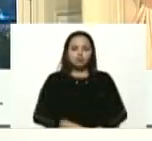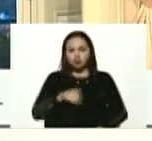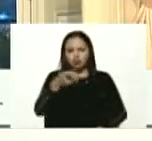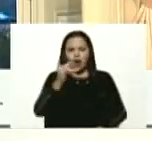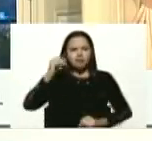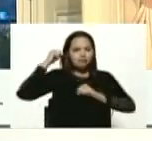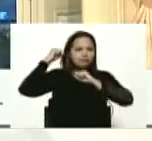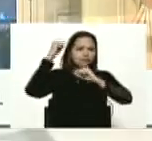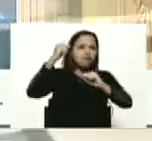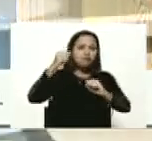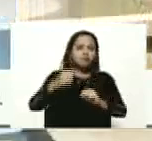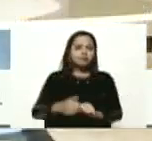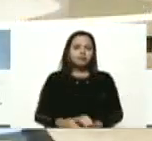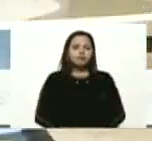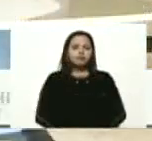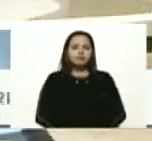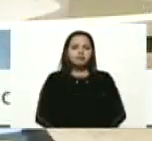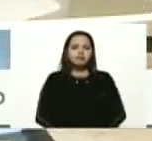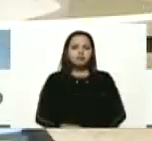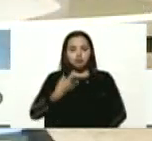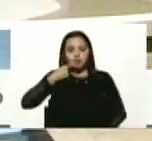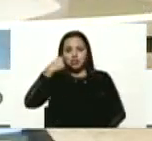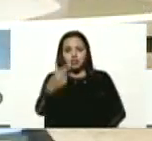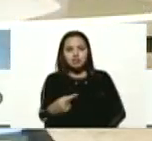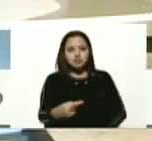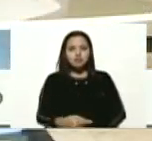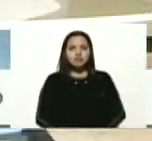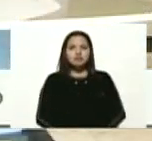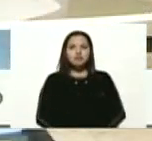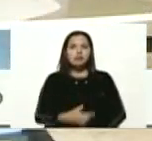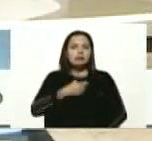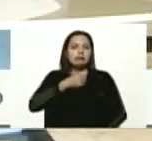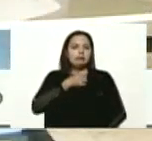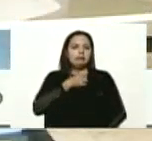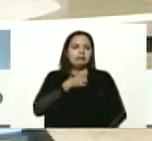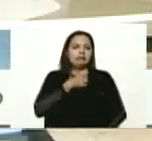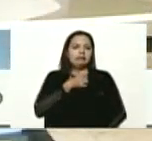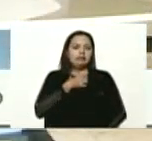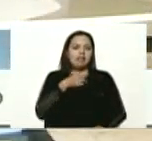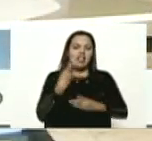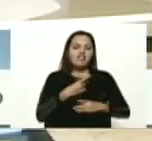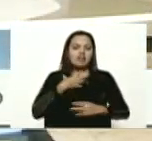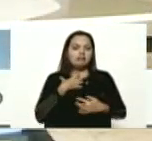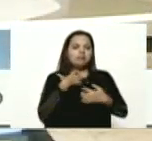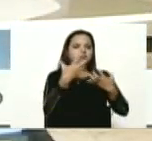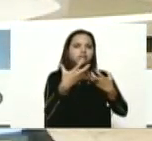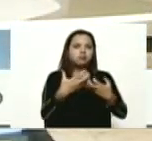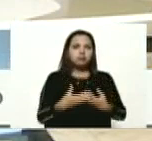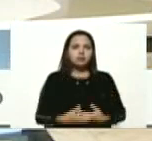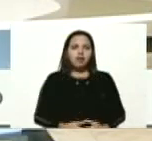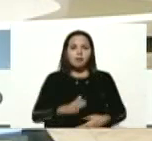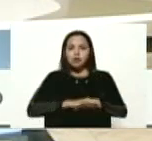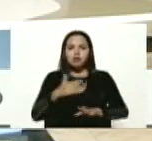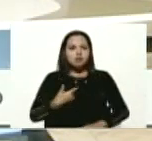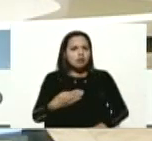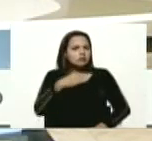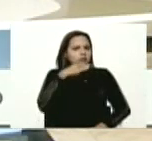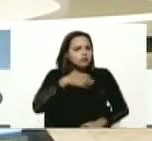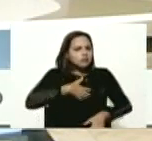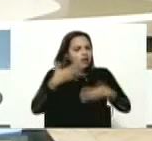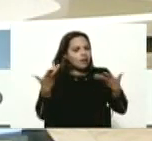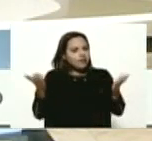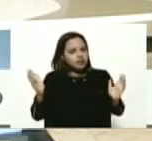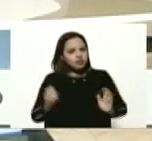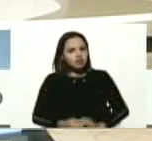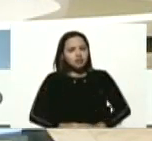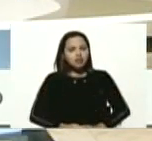triunfador. He dicho, lo tenía aquí, entre pecho y espalda, porque me da mucha rabia, chicos,